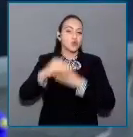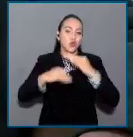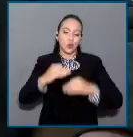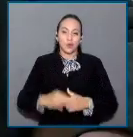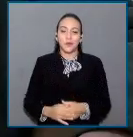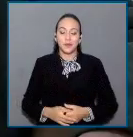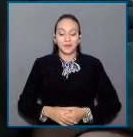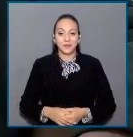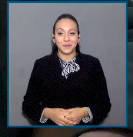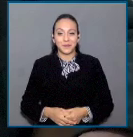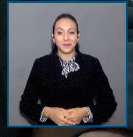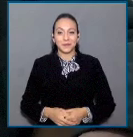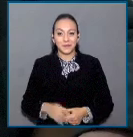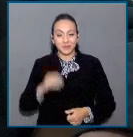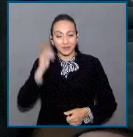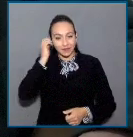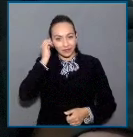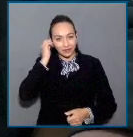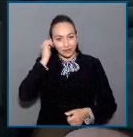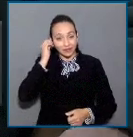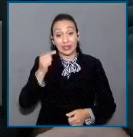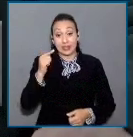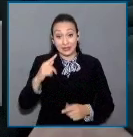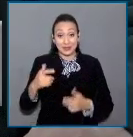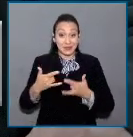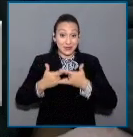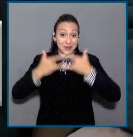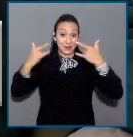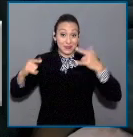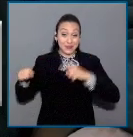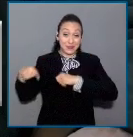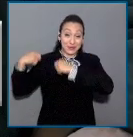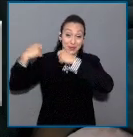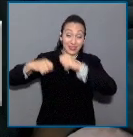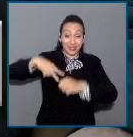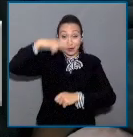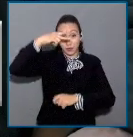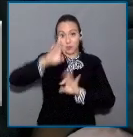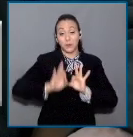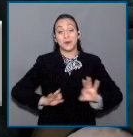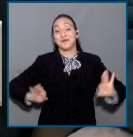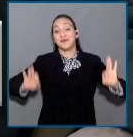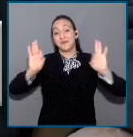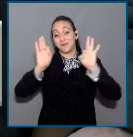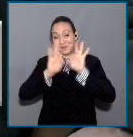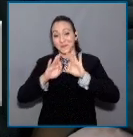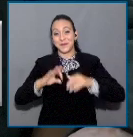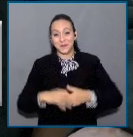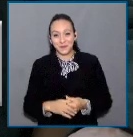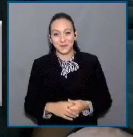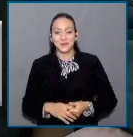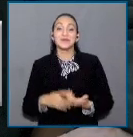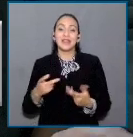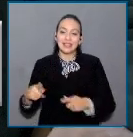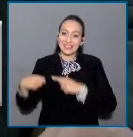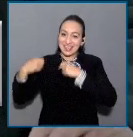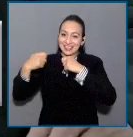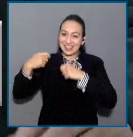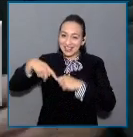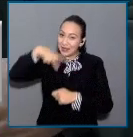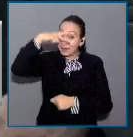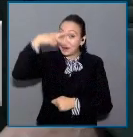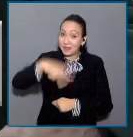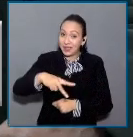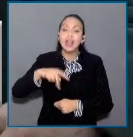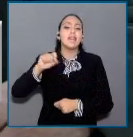Hay 2 componentes históricos que son muy importantes. Por una parte, la tradición de los pueblos mesoamericanos. En